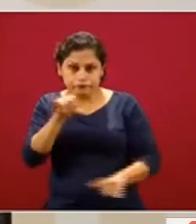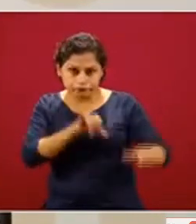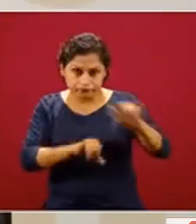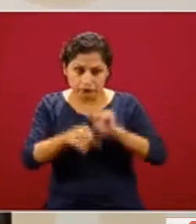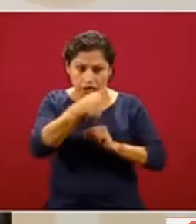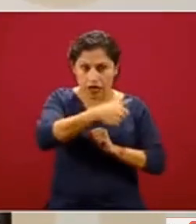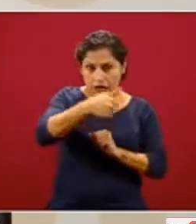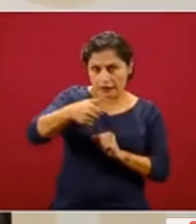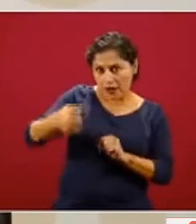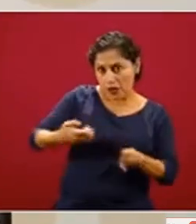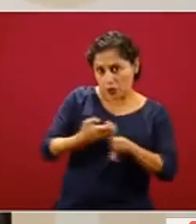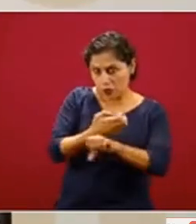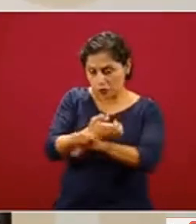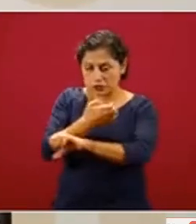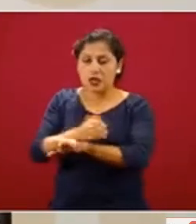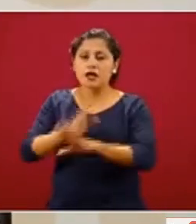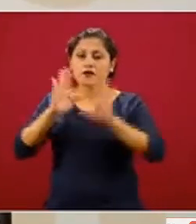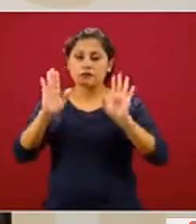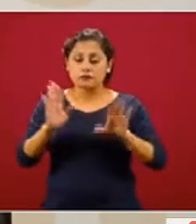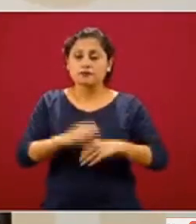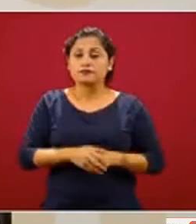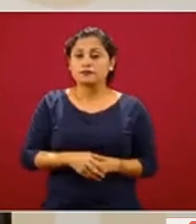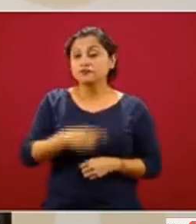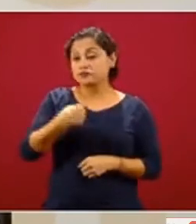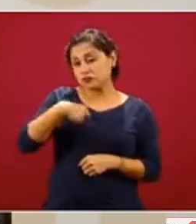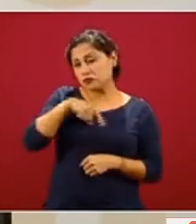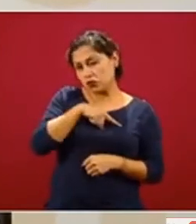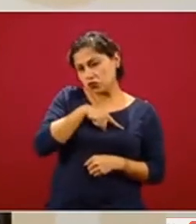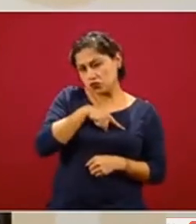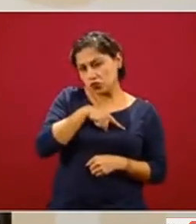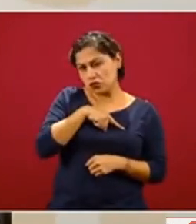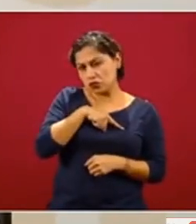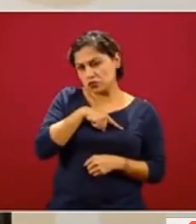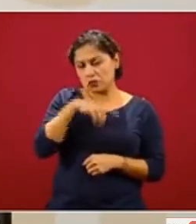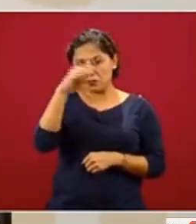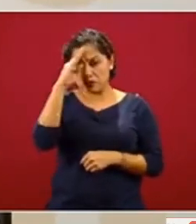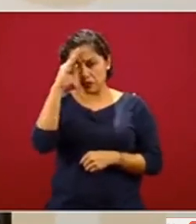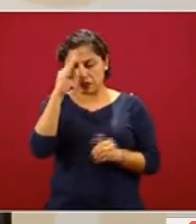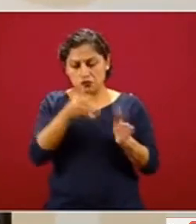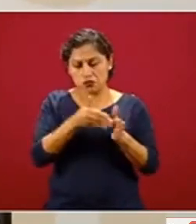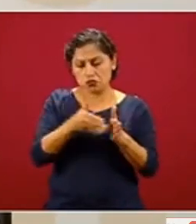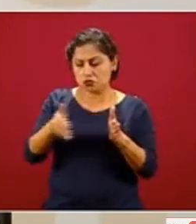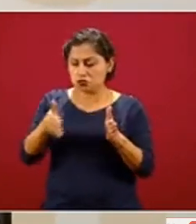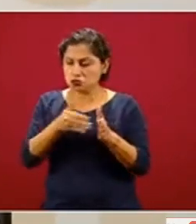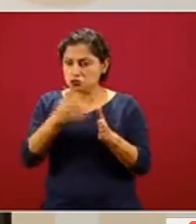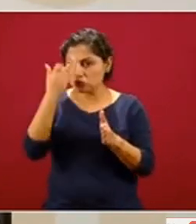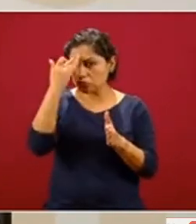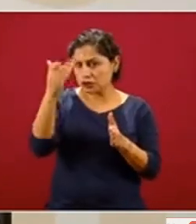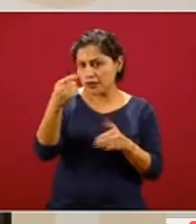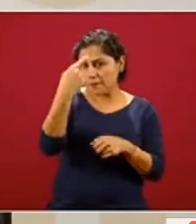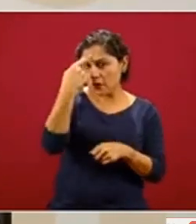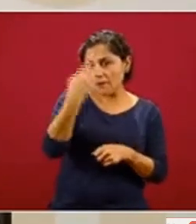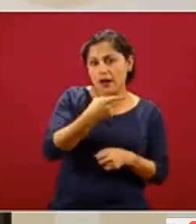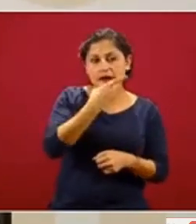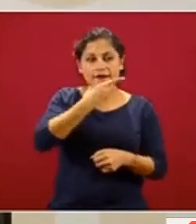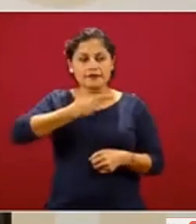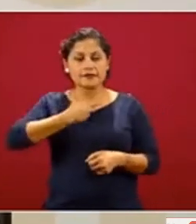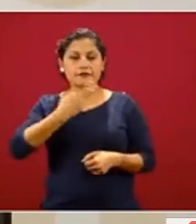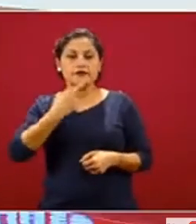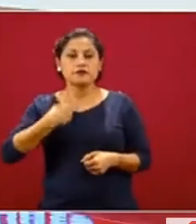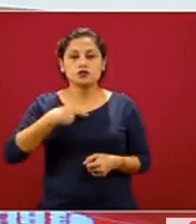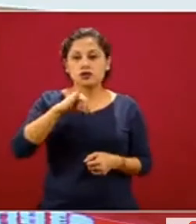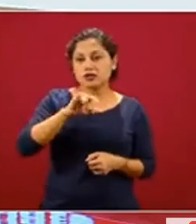y por eso vamos a hacer el análisis, identificar cuál es el tiempo medio de retraso de cada entidad federativa, de cada